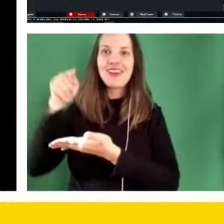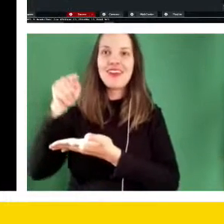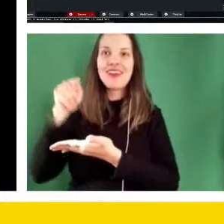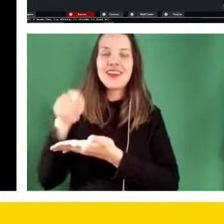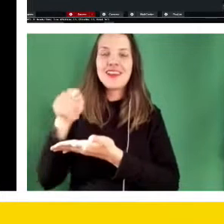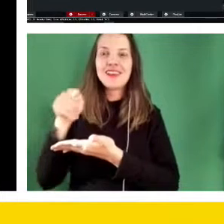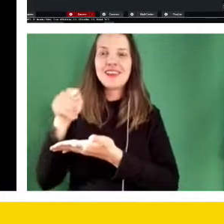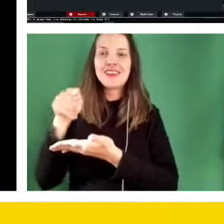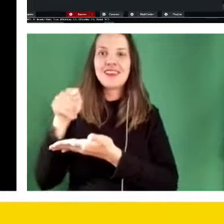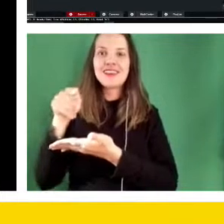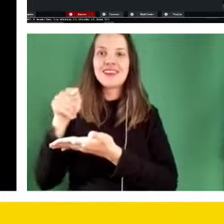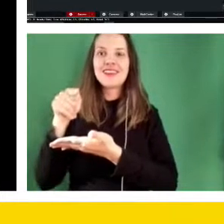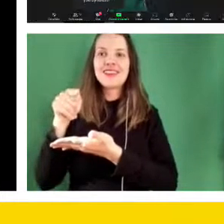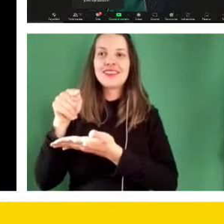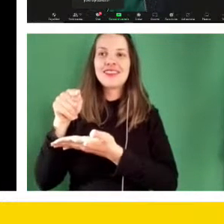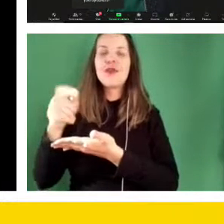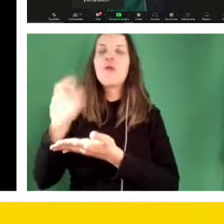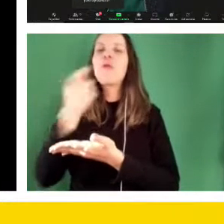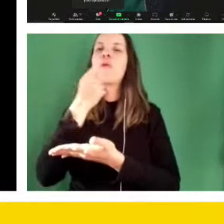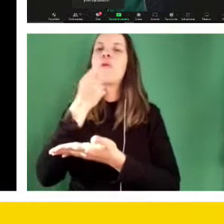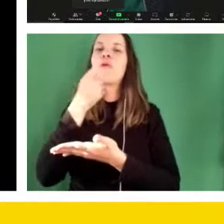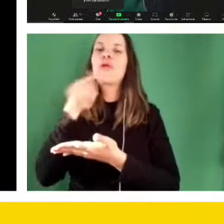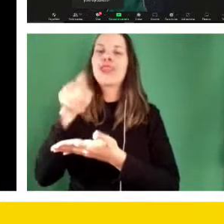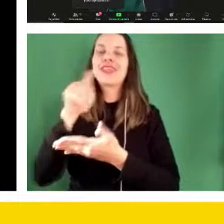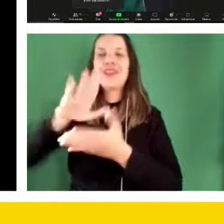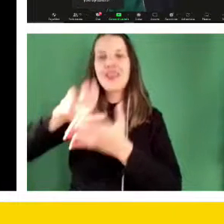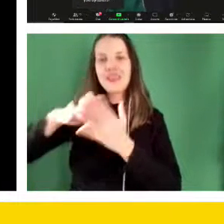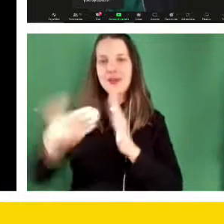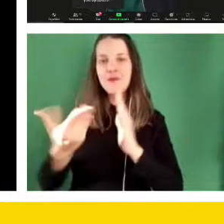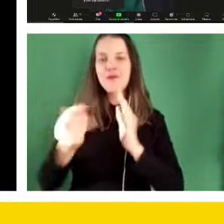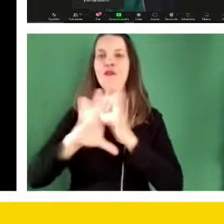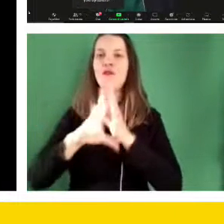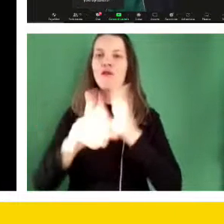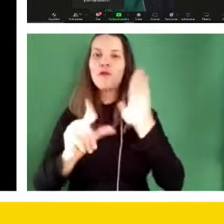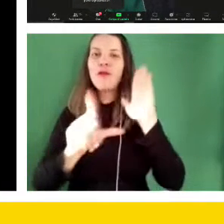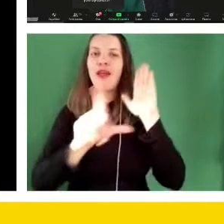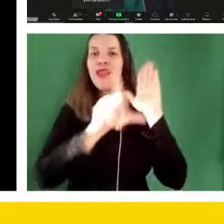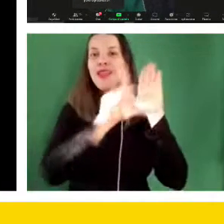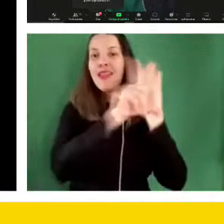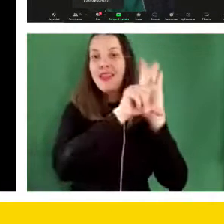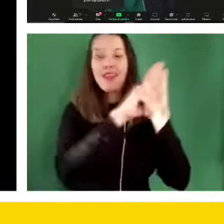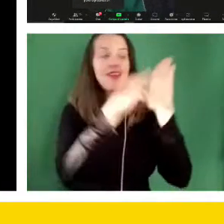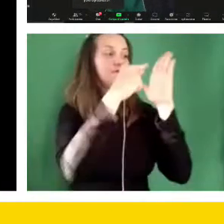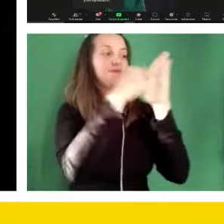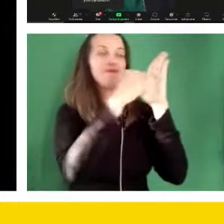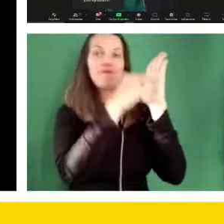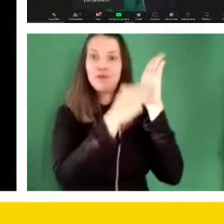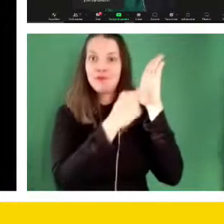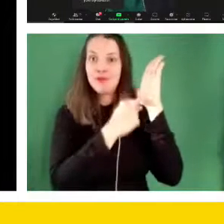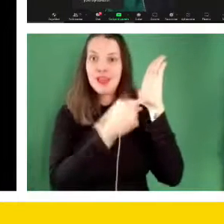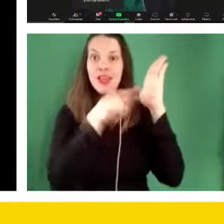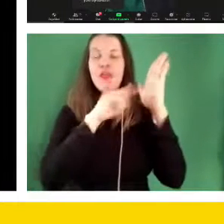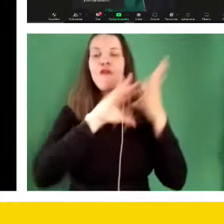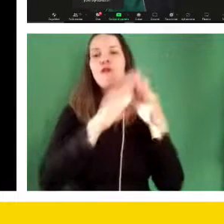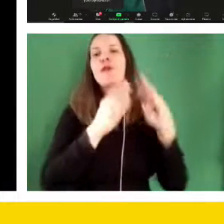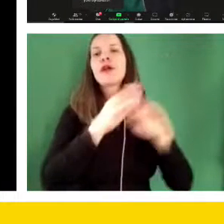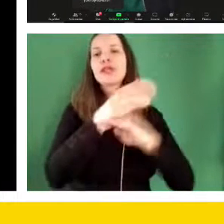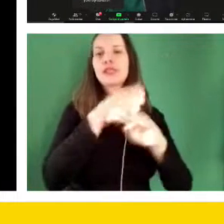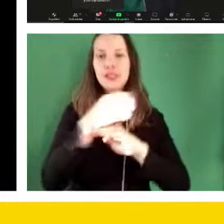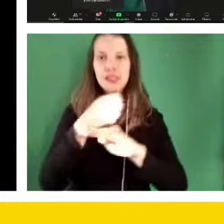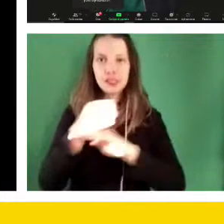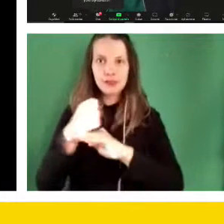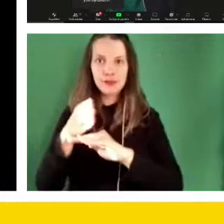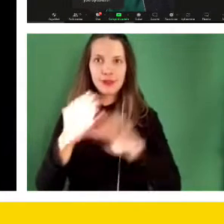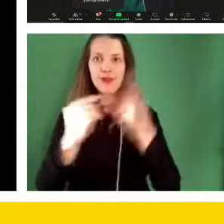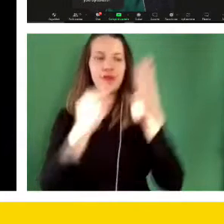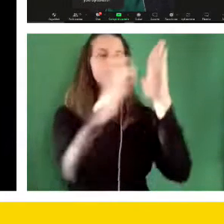también una ordenanza específica sobre el tema de accesibilidad y también postulamos